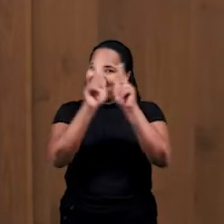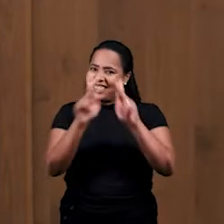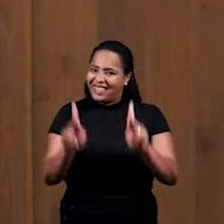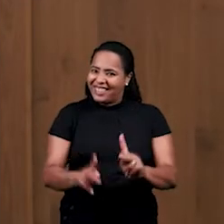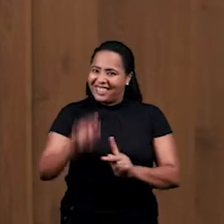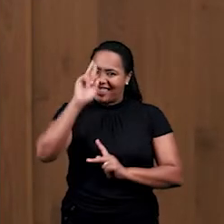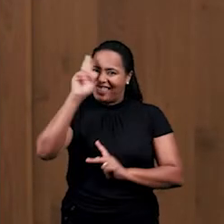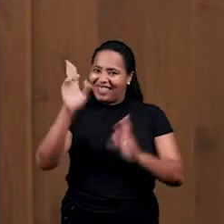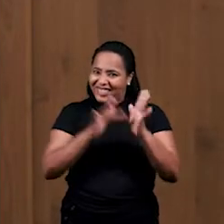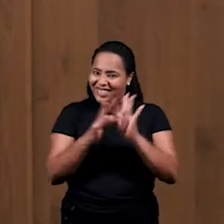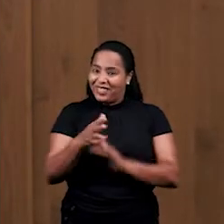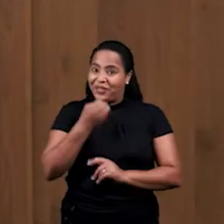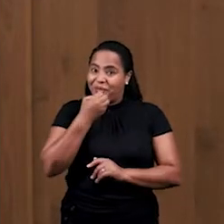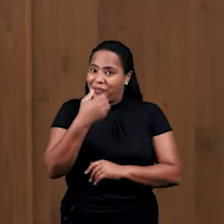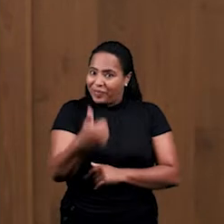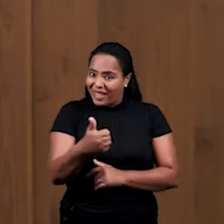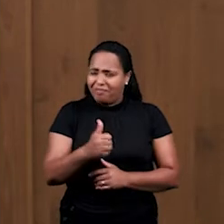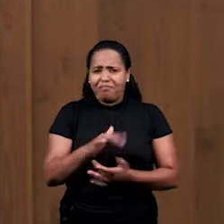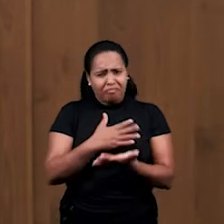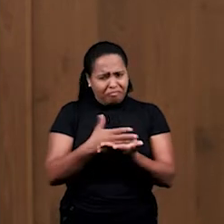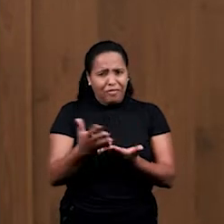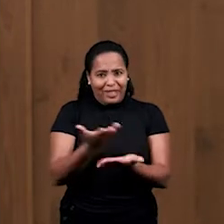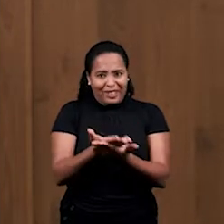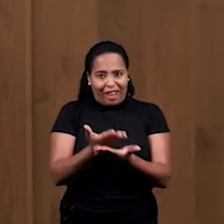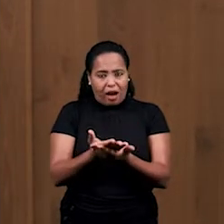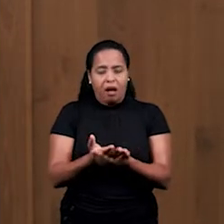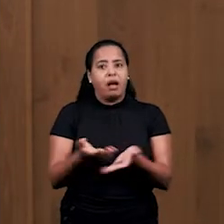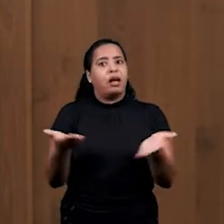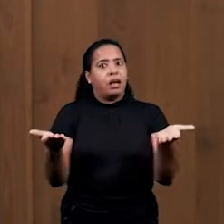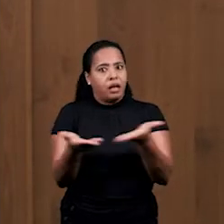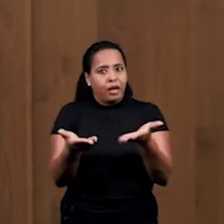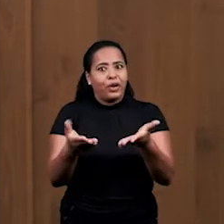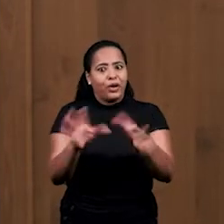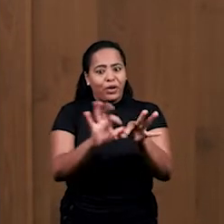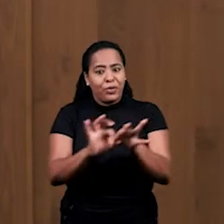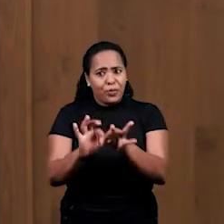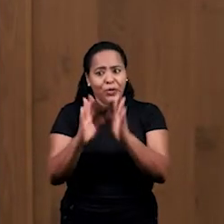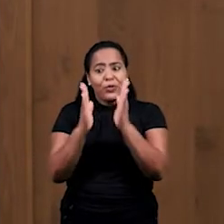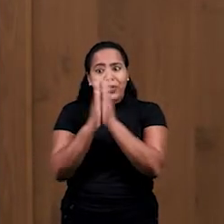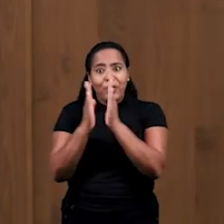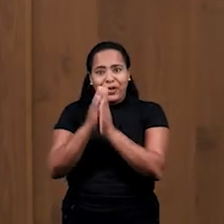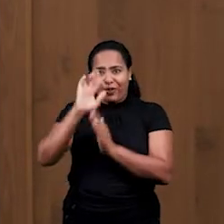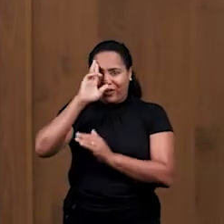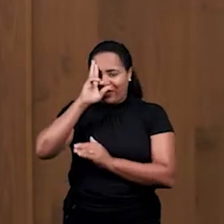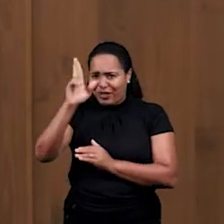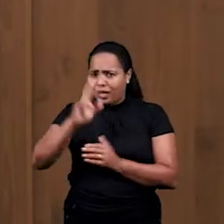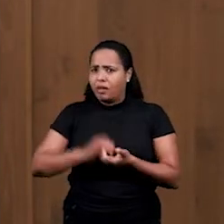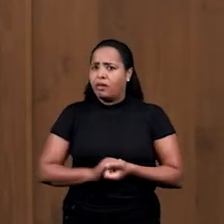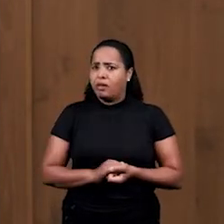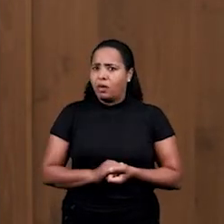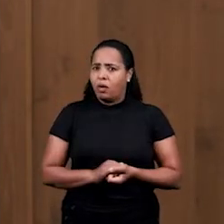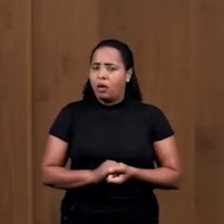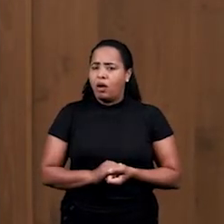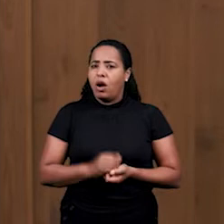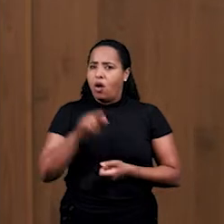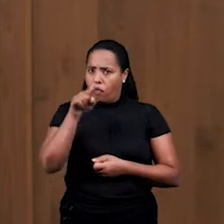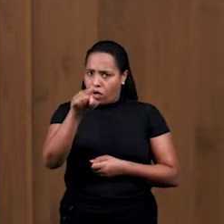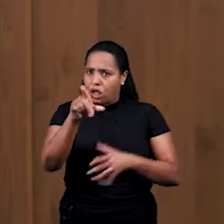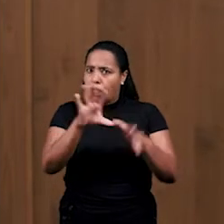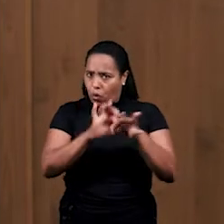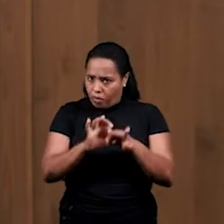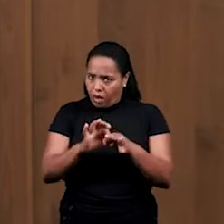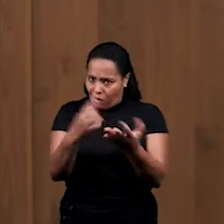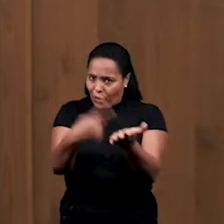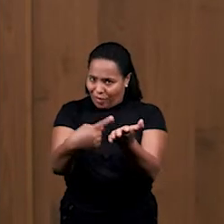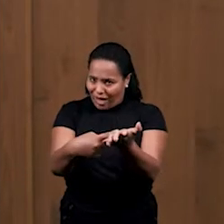paz del Señor Jesús, ¿todo bien? Vamos a empezar nuestra clase y vamos a cerrar nuestros ojos para orar al Señor. Yo cierro aquí